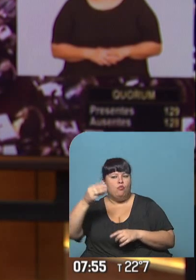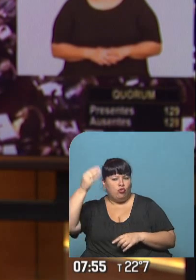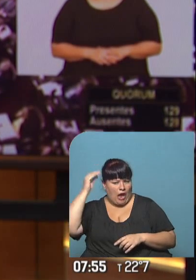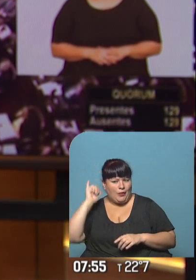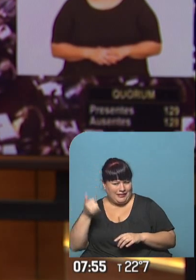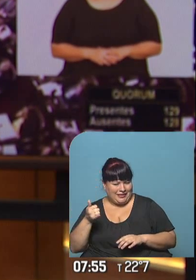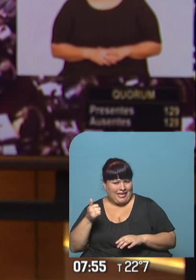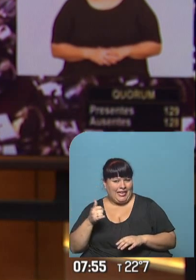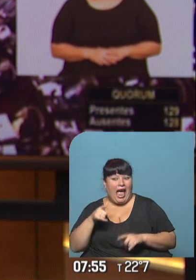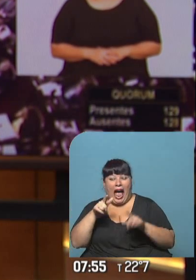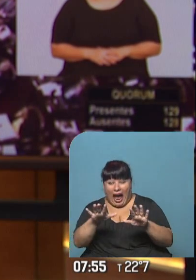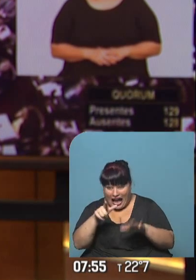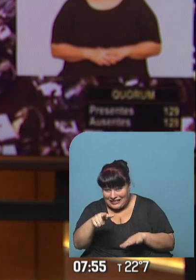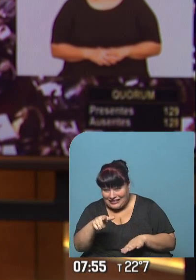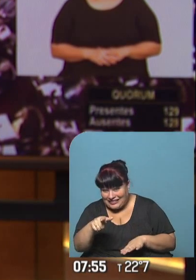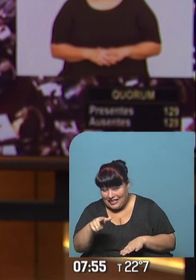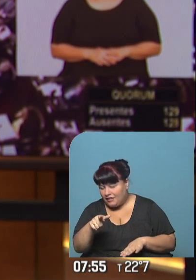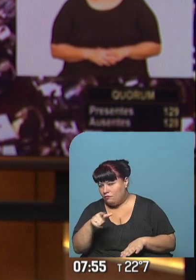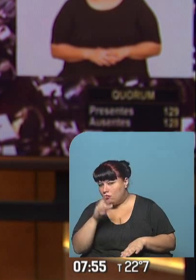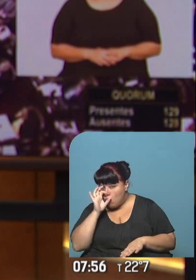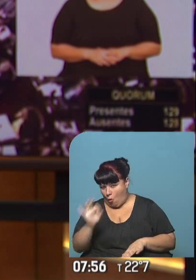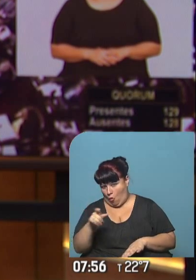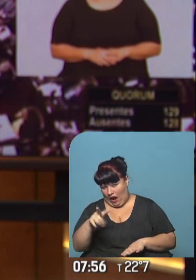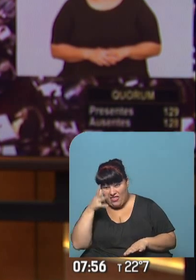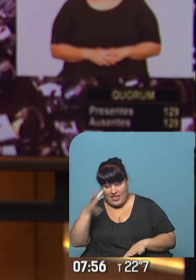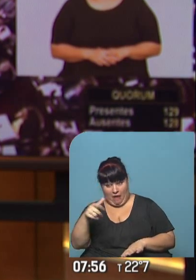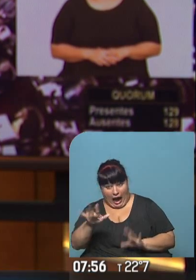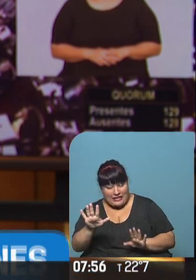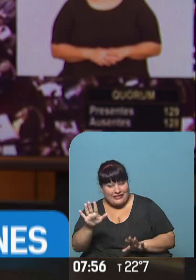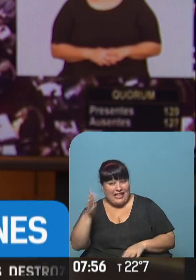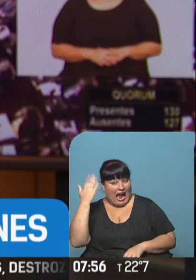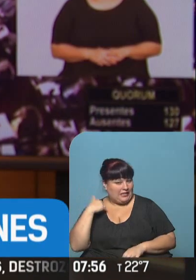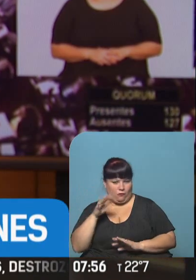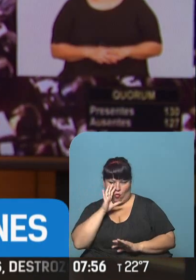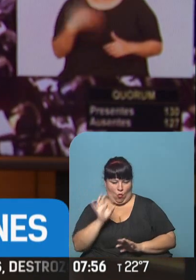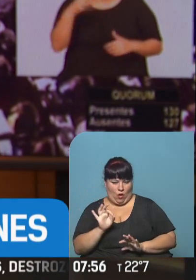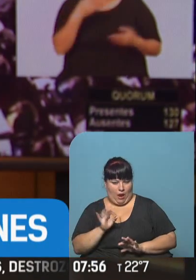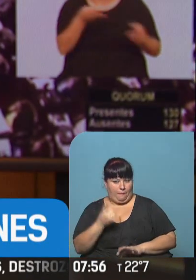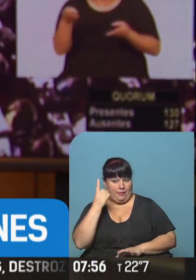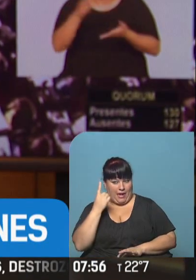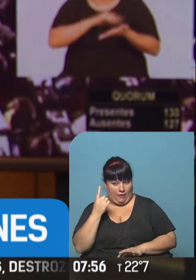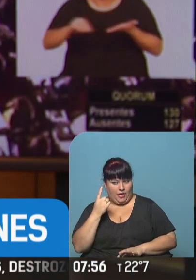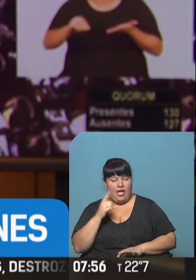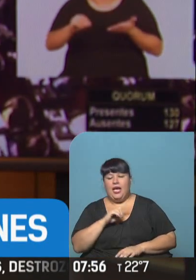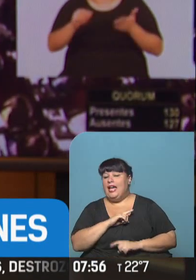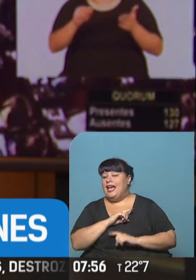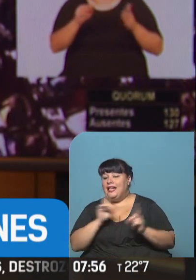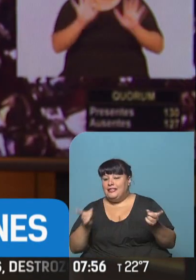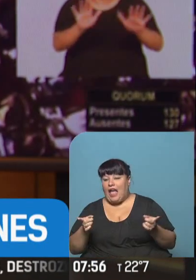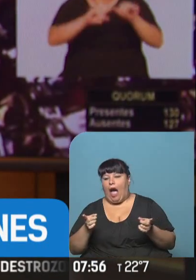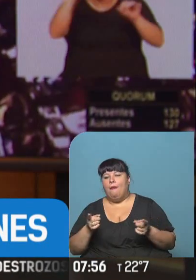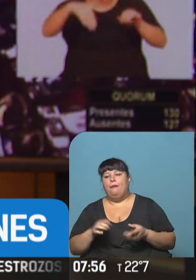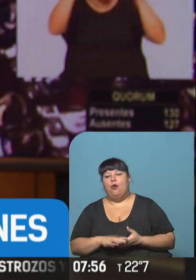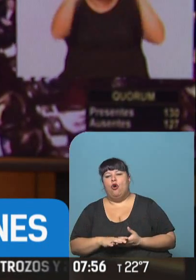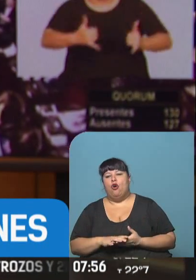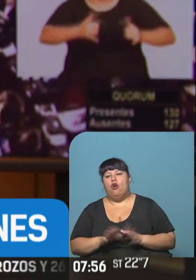veces, no en este grado de tensión como la que se vivió en la jornada de ayer, pero tampoco se había